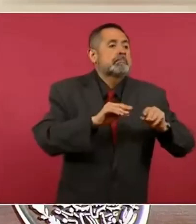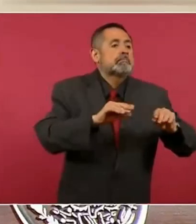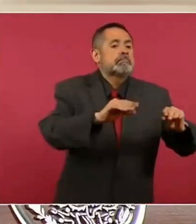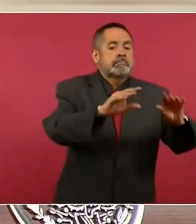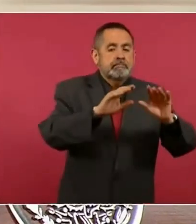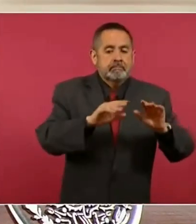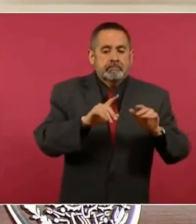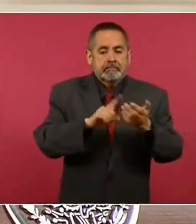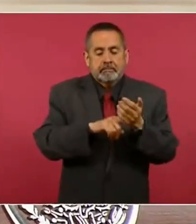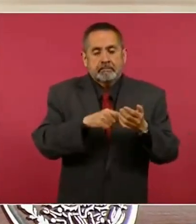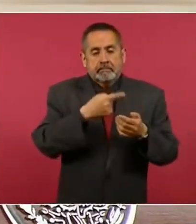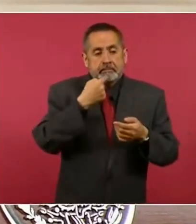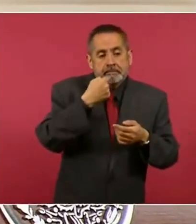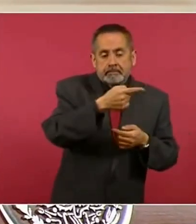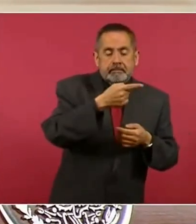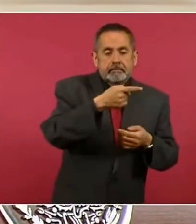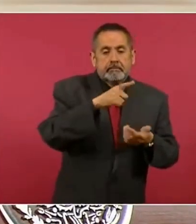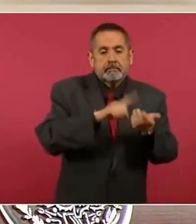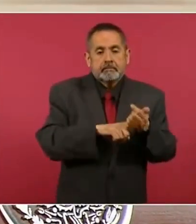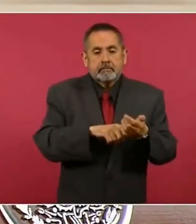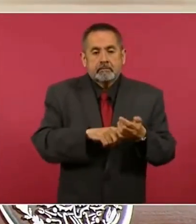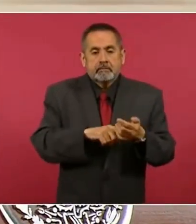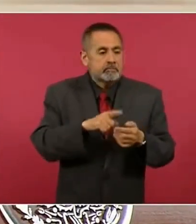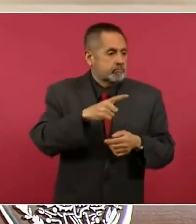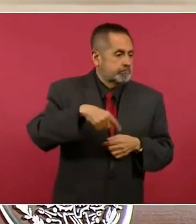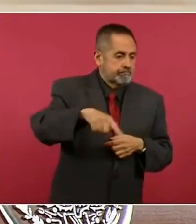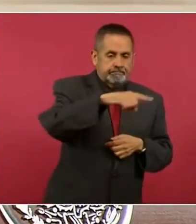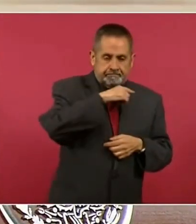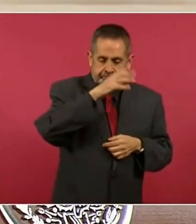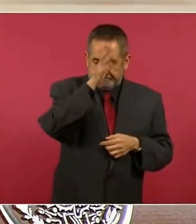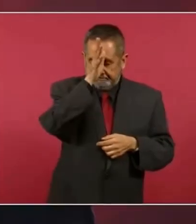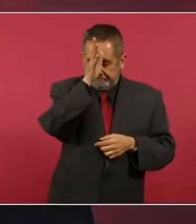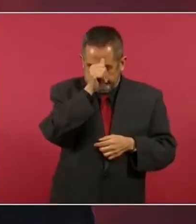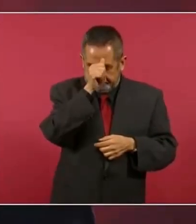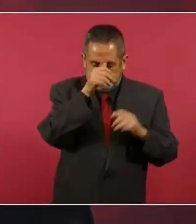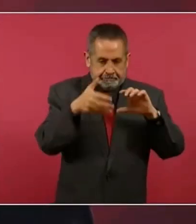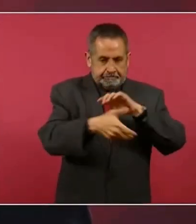difundiéndose informes de que ya llegaron a un acuerdo